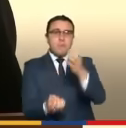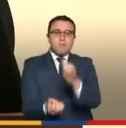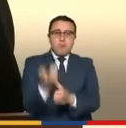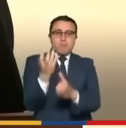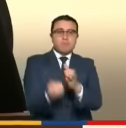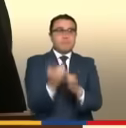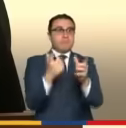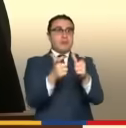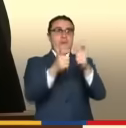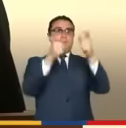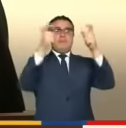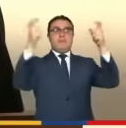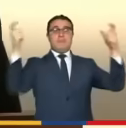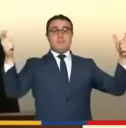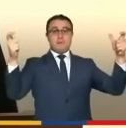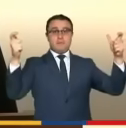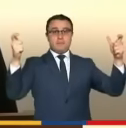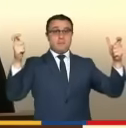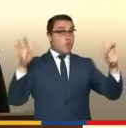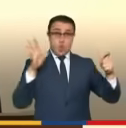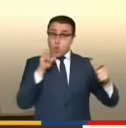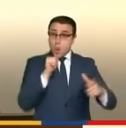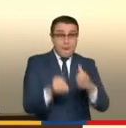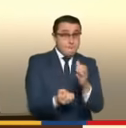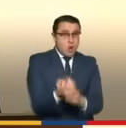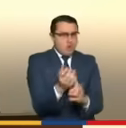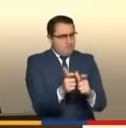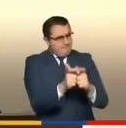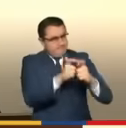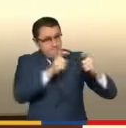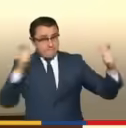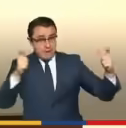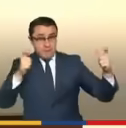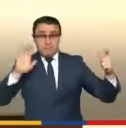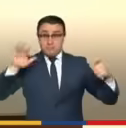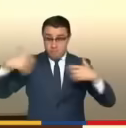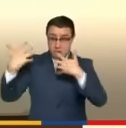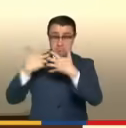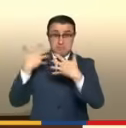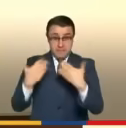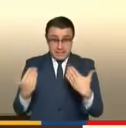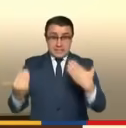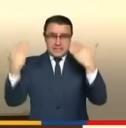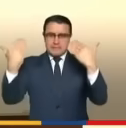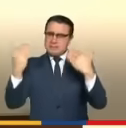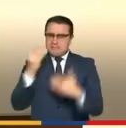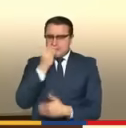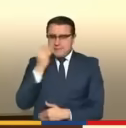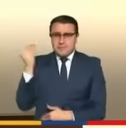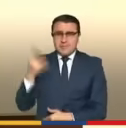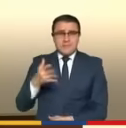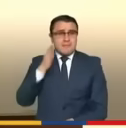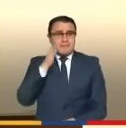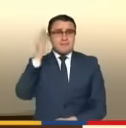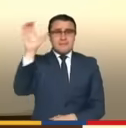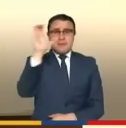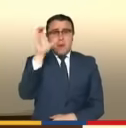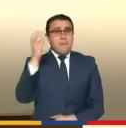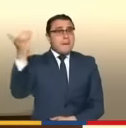no, ningún sistema va a servir. No va a haber pensiones en